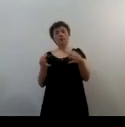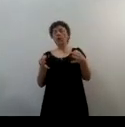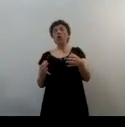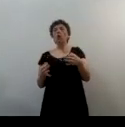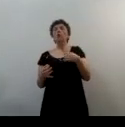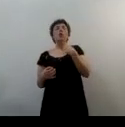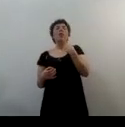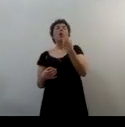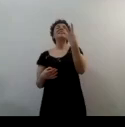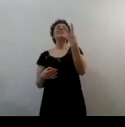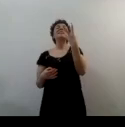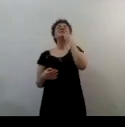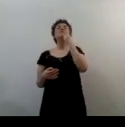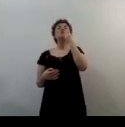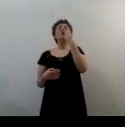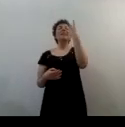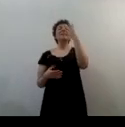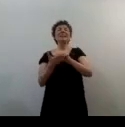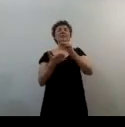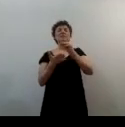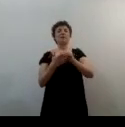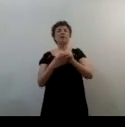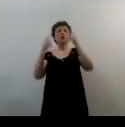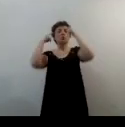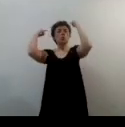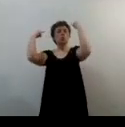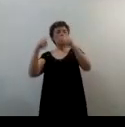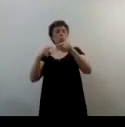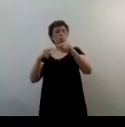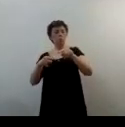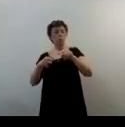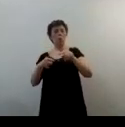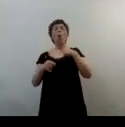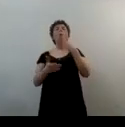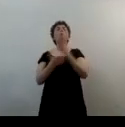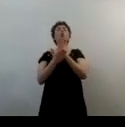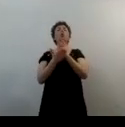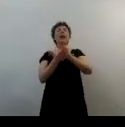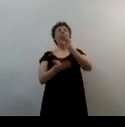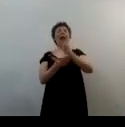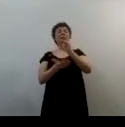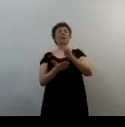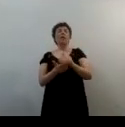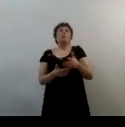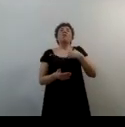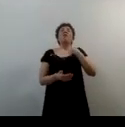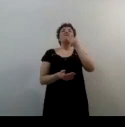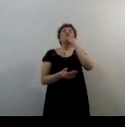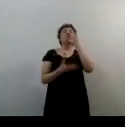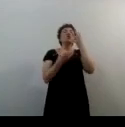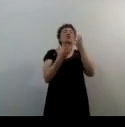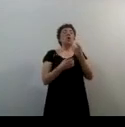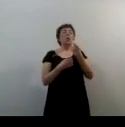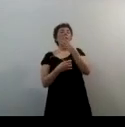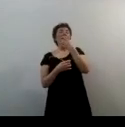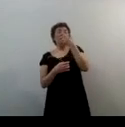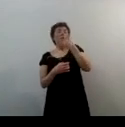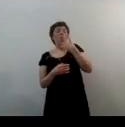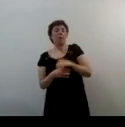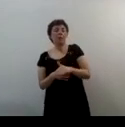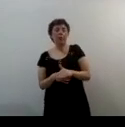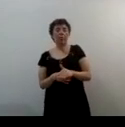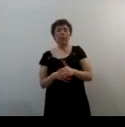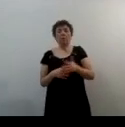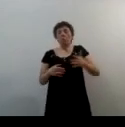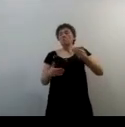día, organízate tú. O tienes que comerte tanta proteína al día, que no te apetece el fruto seco en la merienda, como en este ejemplo, pues meto más proteína